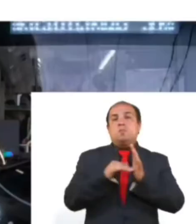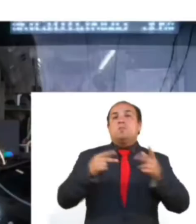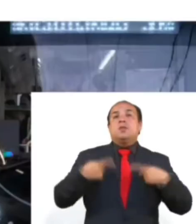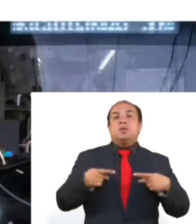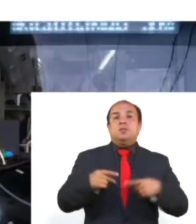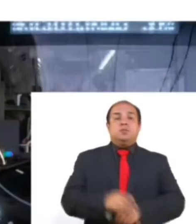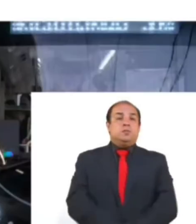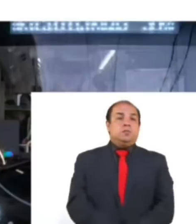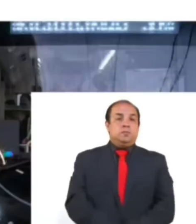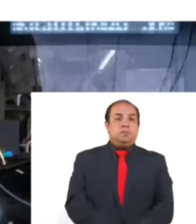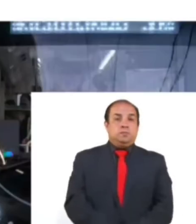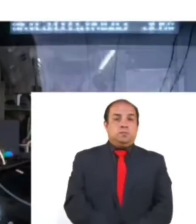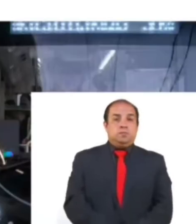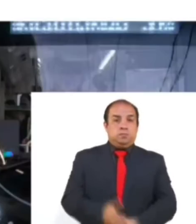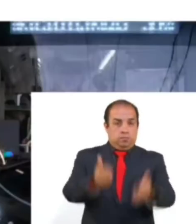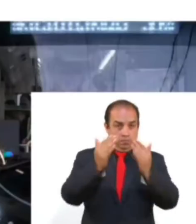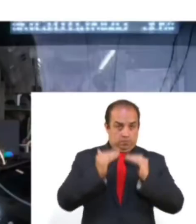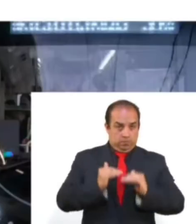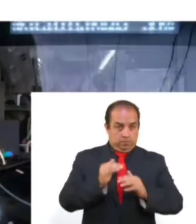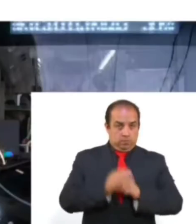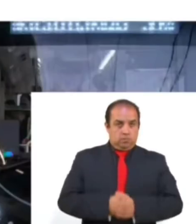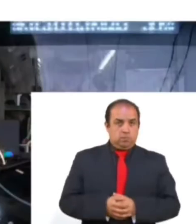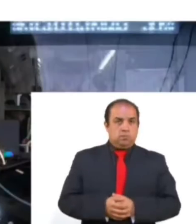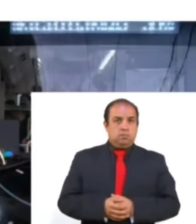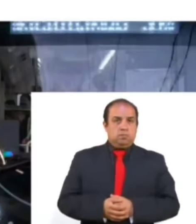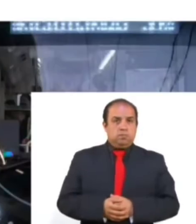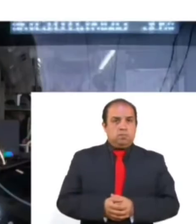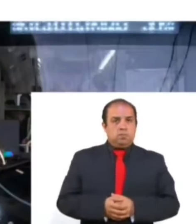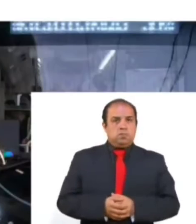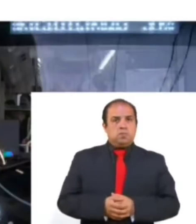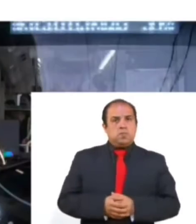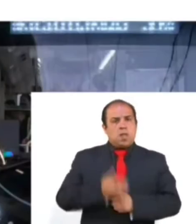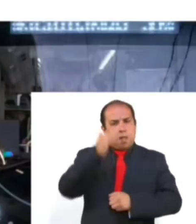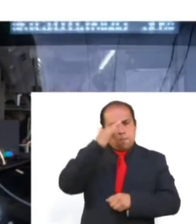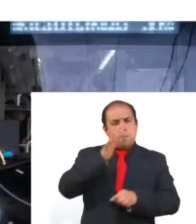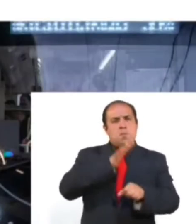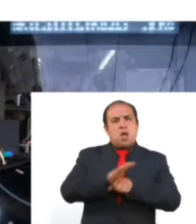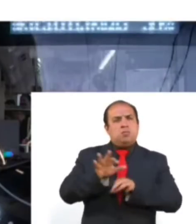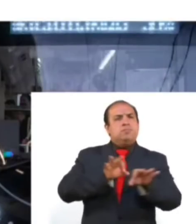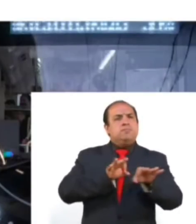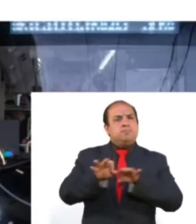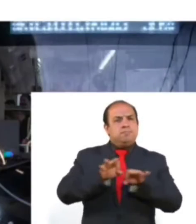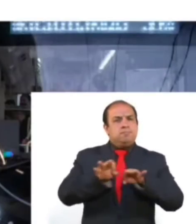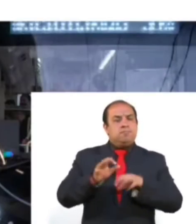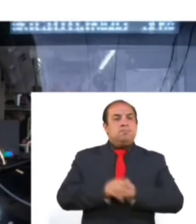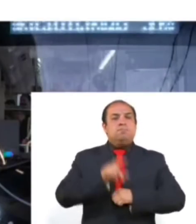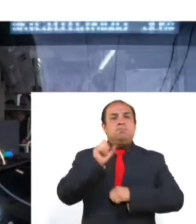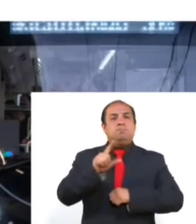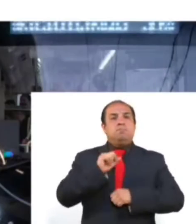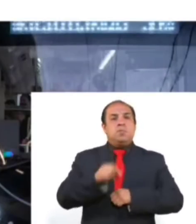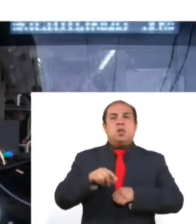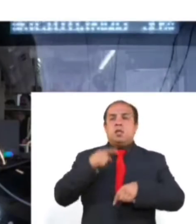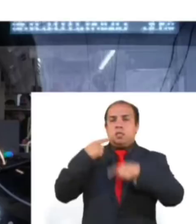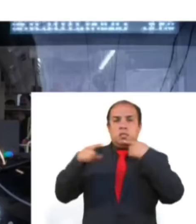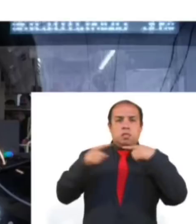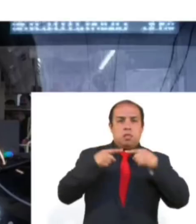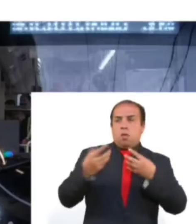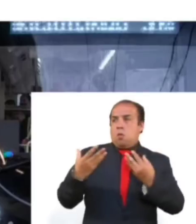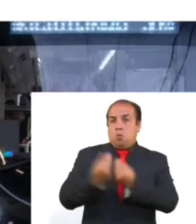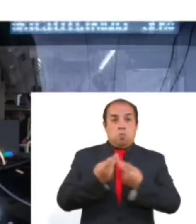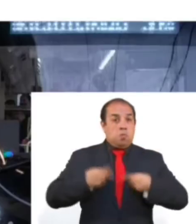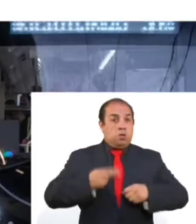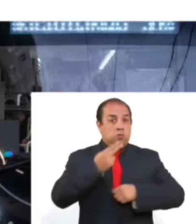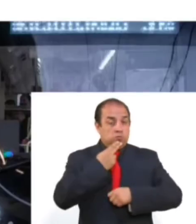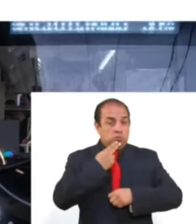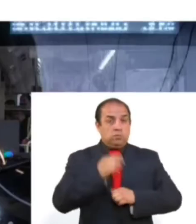la que sigue qué es lo que sabemos digamos de la operación Pero también conversando con sus usuarios con